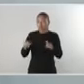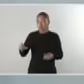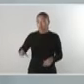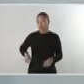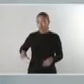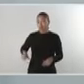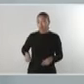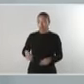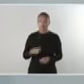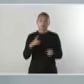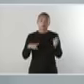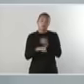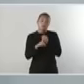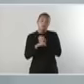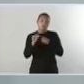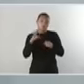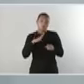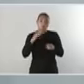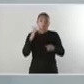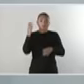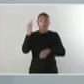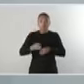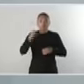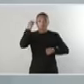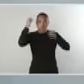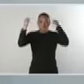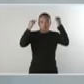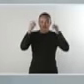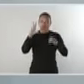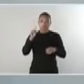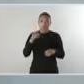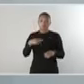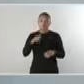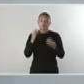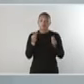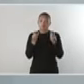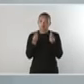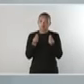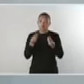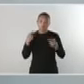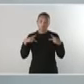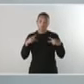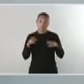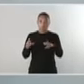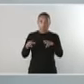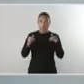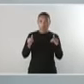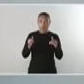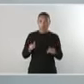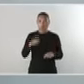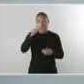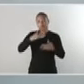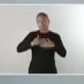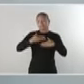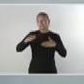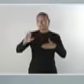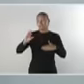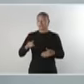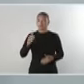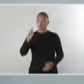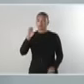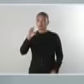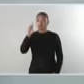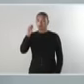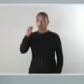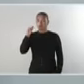problema no es la falta de propuestas es el exceso de ladrones para para sacar la delincuencia de la calle